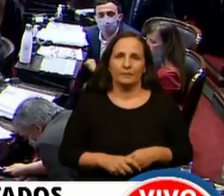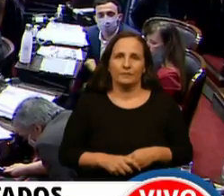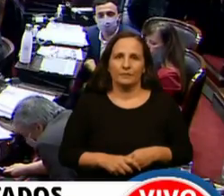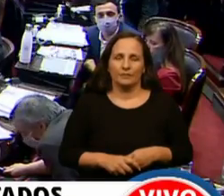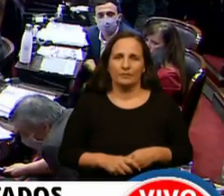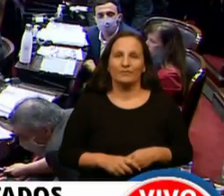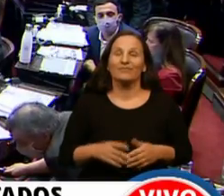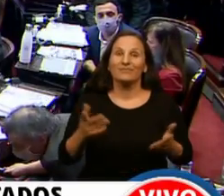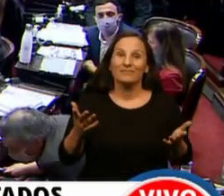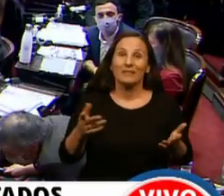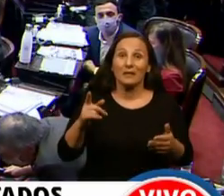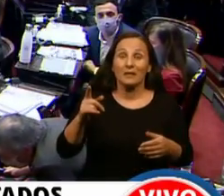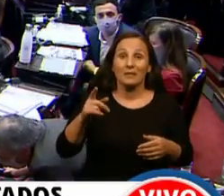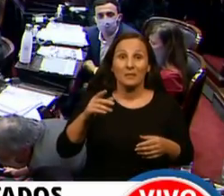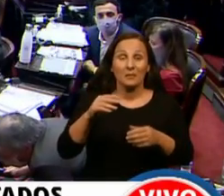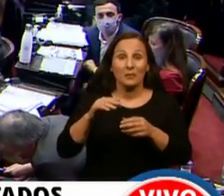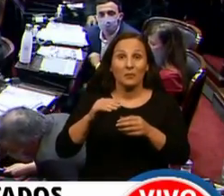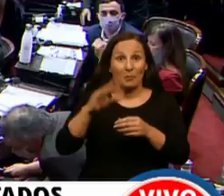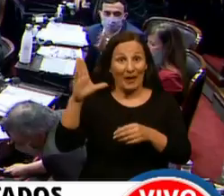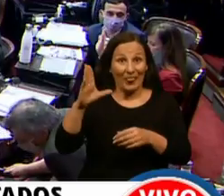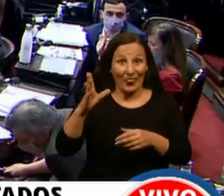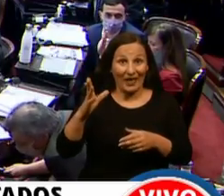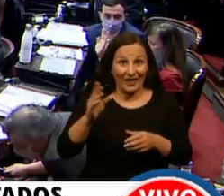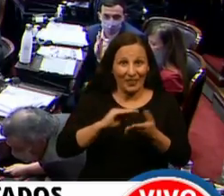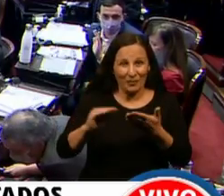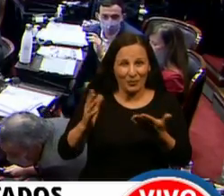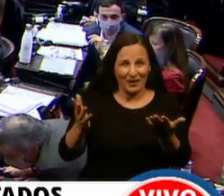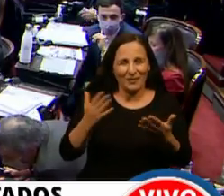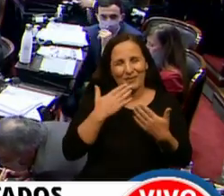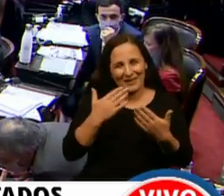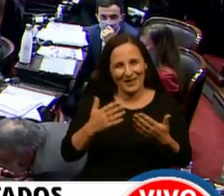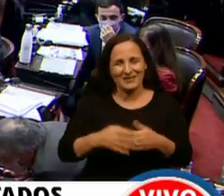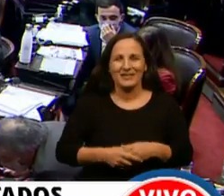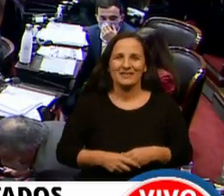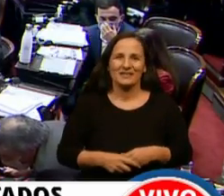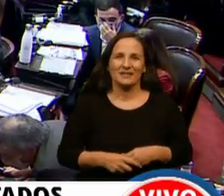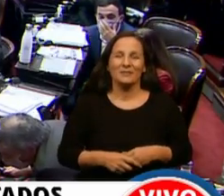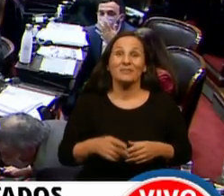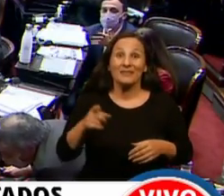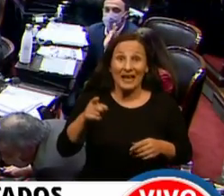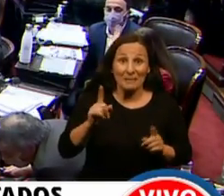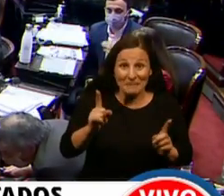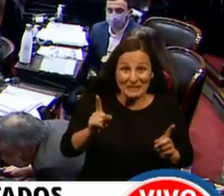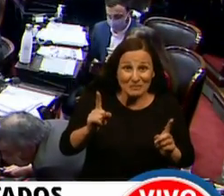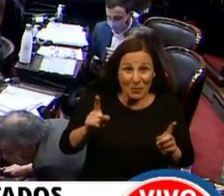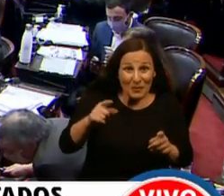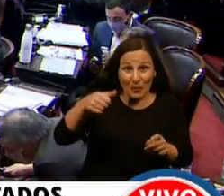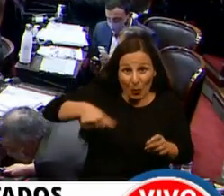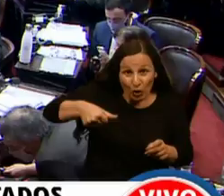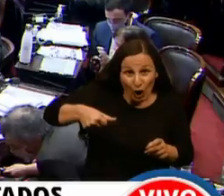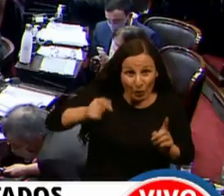si me puede indicar prenda el microfonito diputado leyva gracias ahí hay ahí mismo el